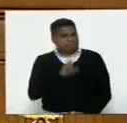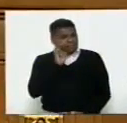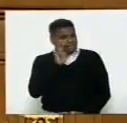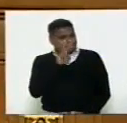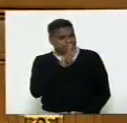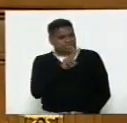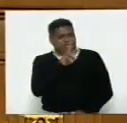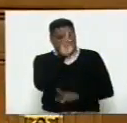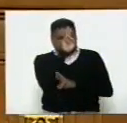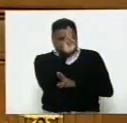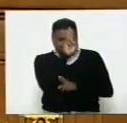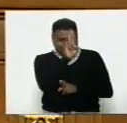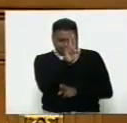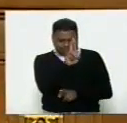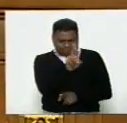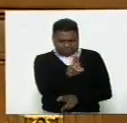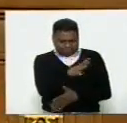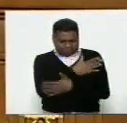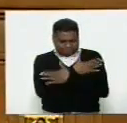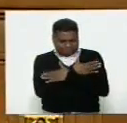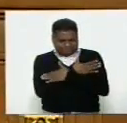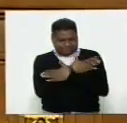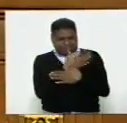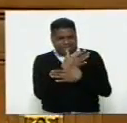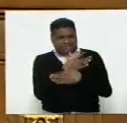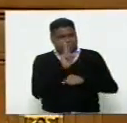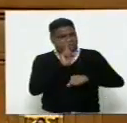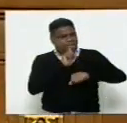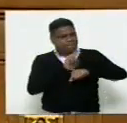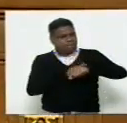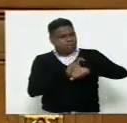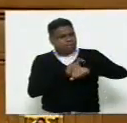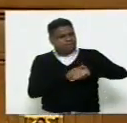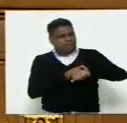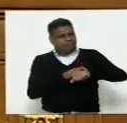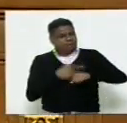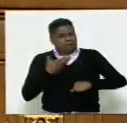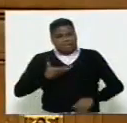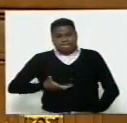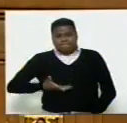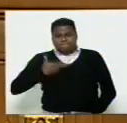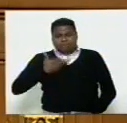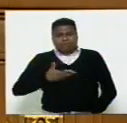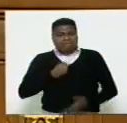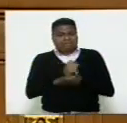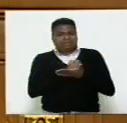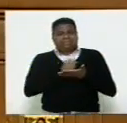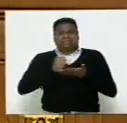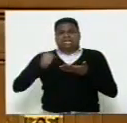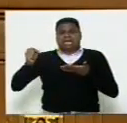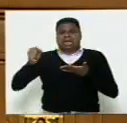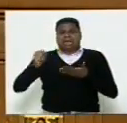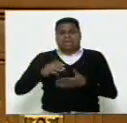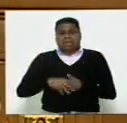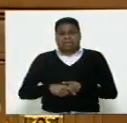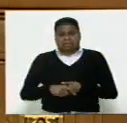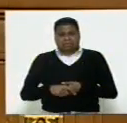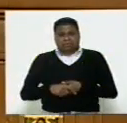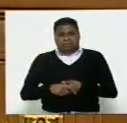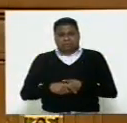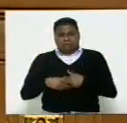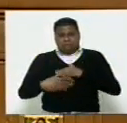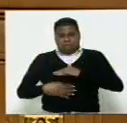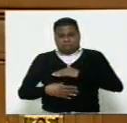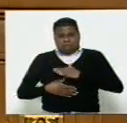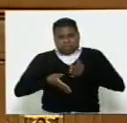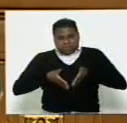con respeto ese momento tan sagrado. Yo le digo, no